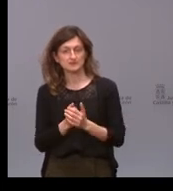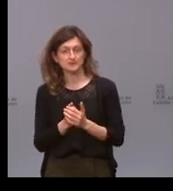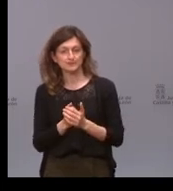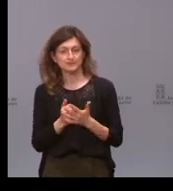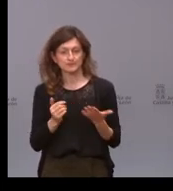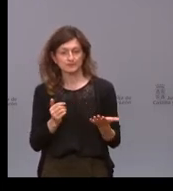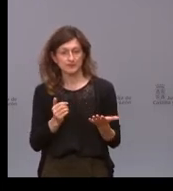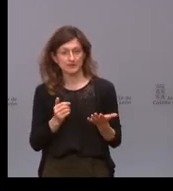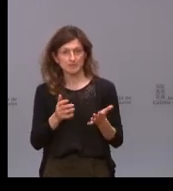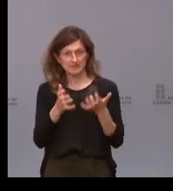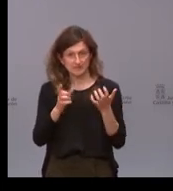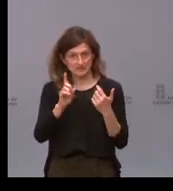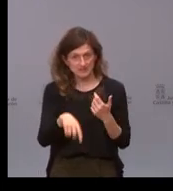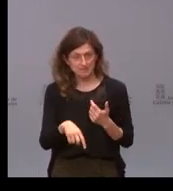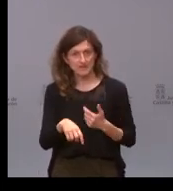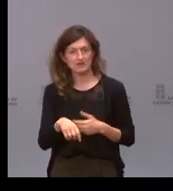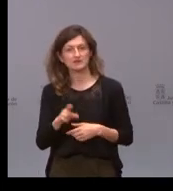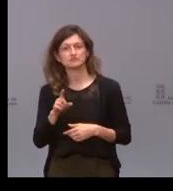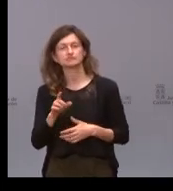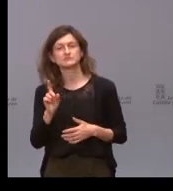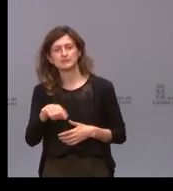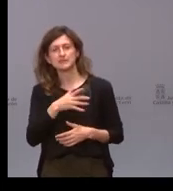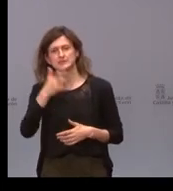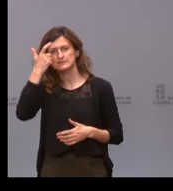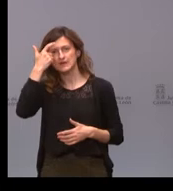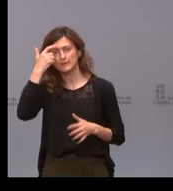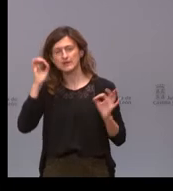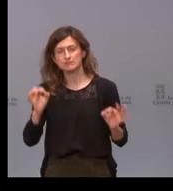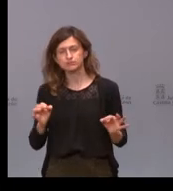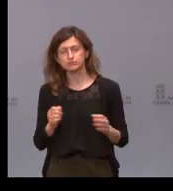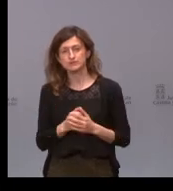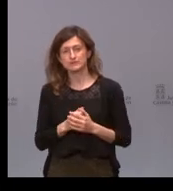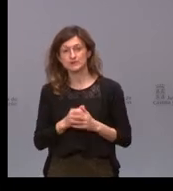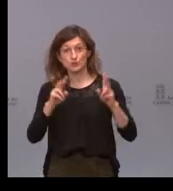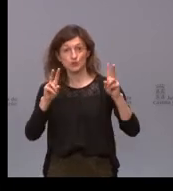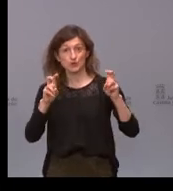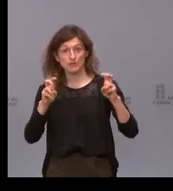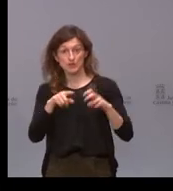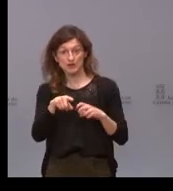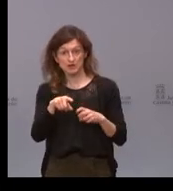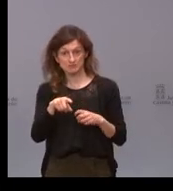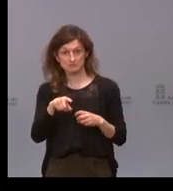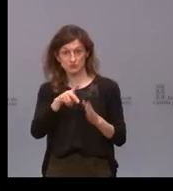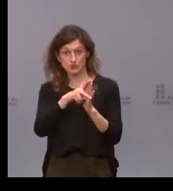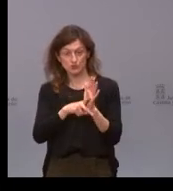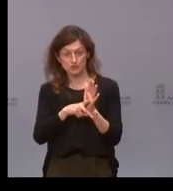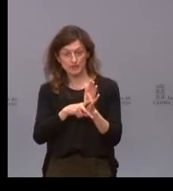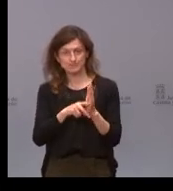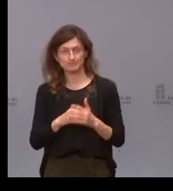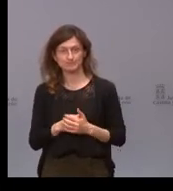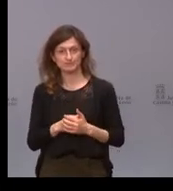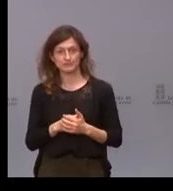beneficiadas y también quería saber cómo nos deja esta nueva esta nueva norma en